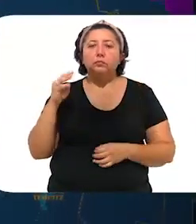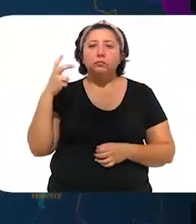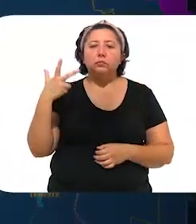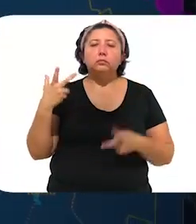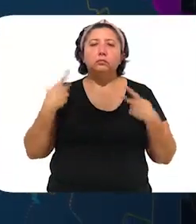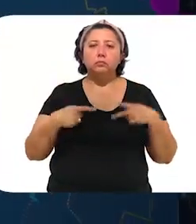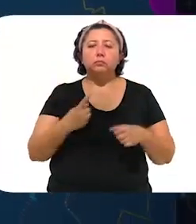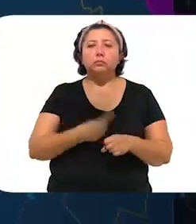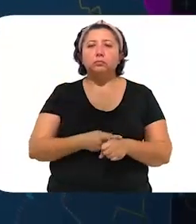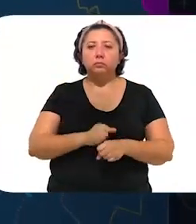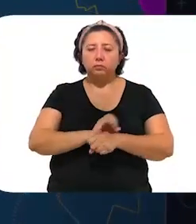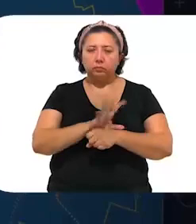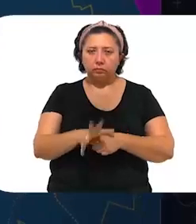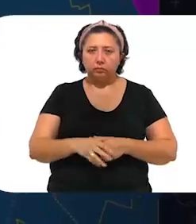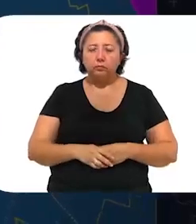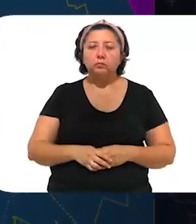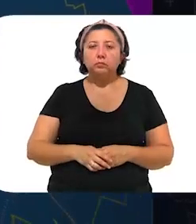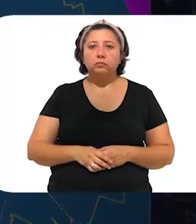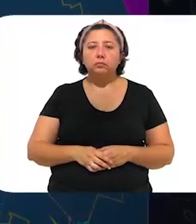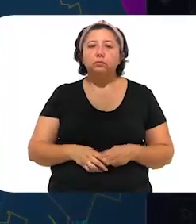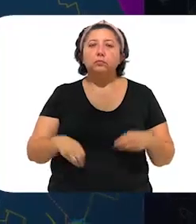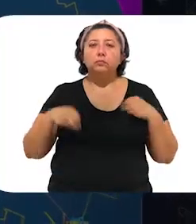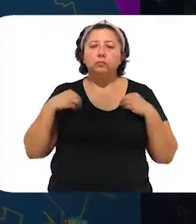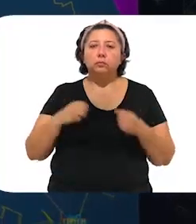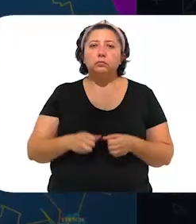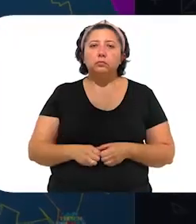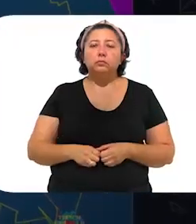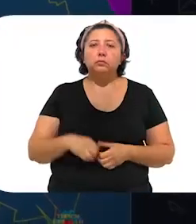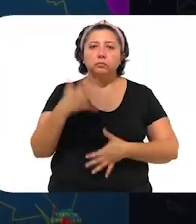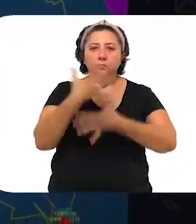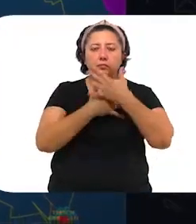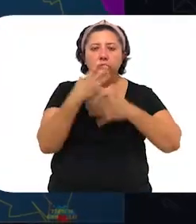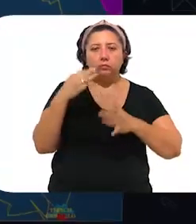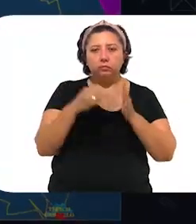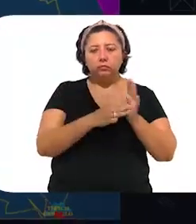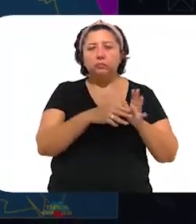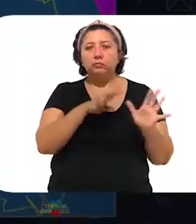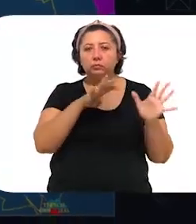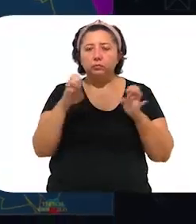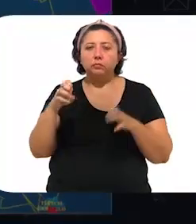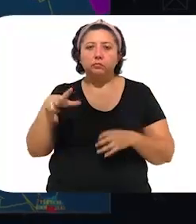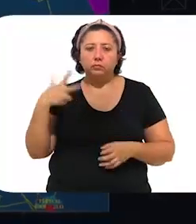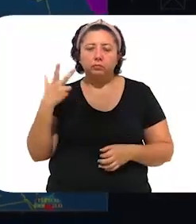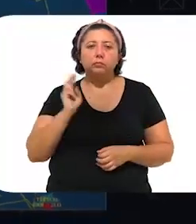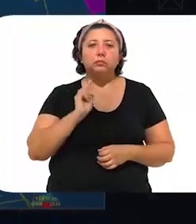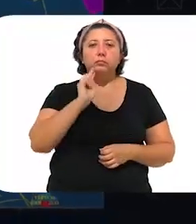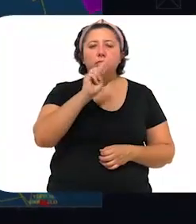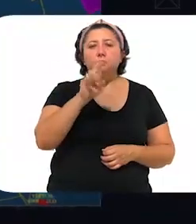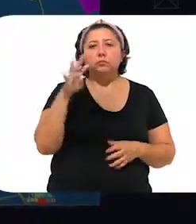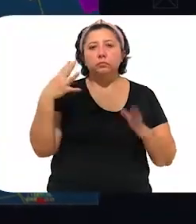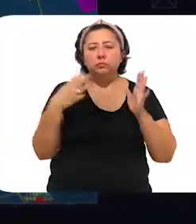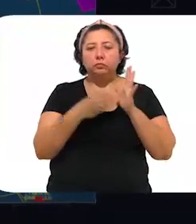61.698 personas contagiadas de coronavirus que viven 15.903 en la zona norte,